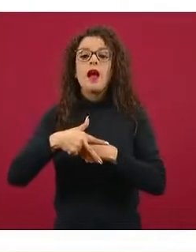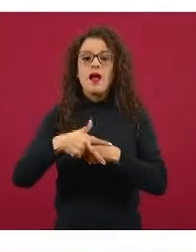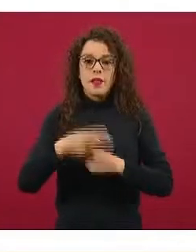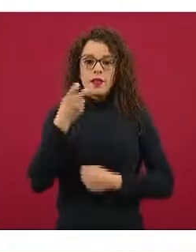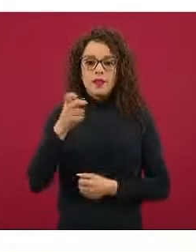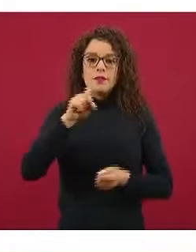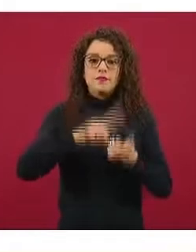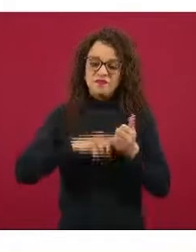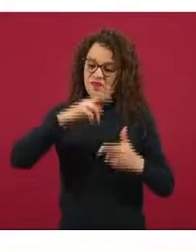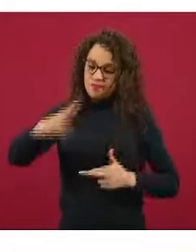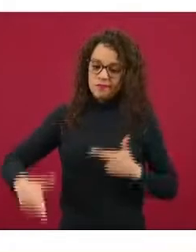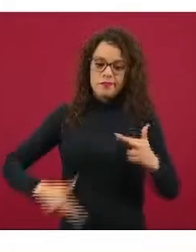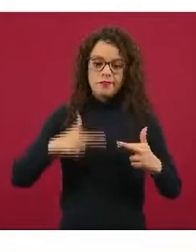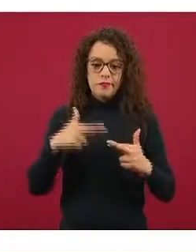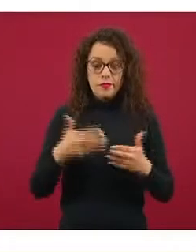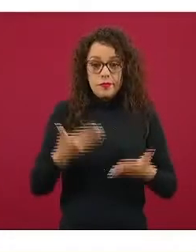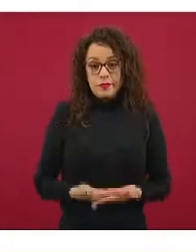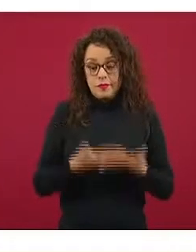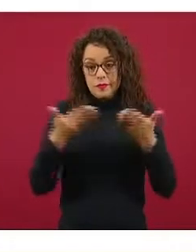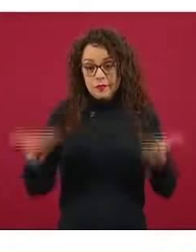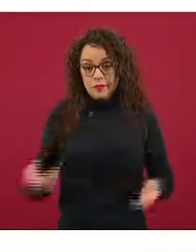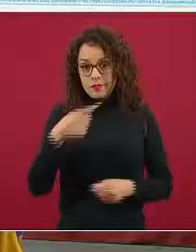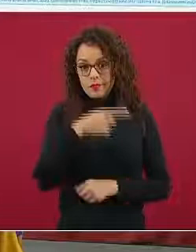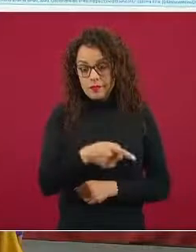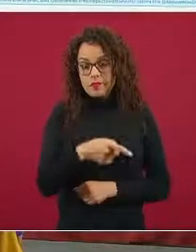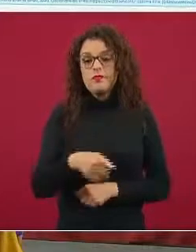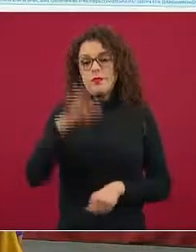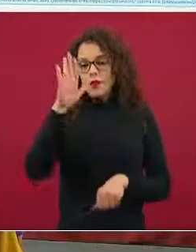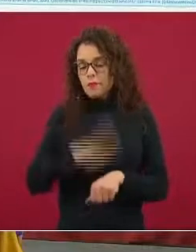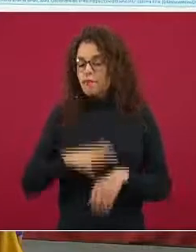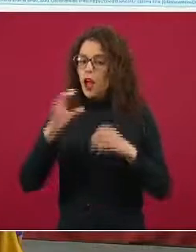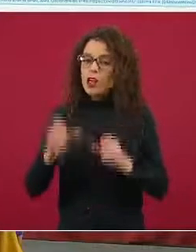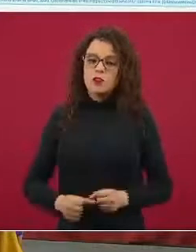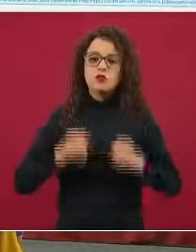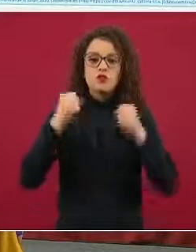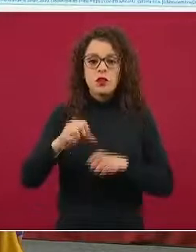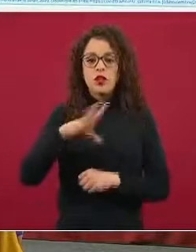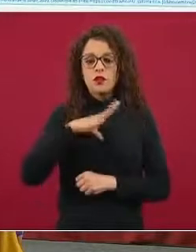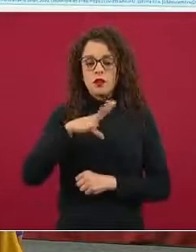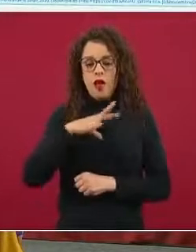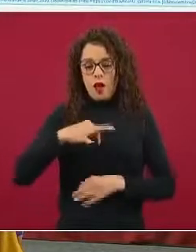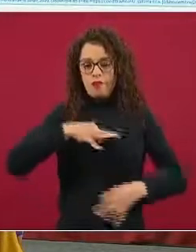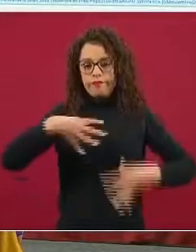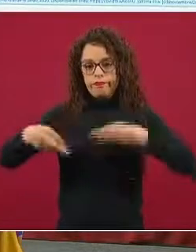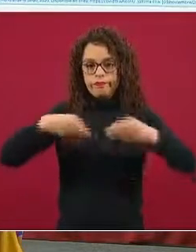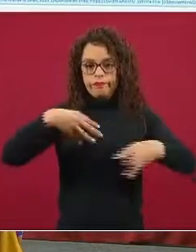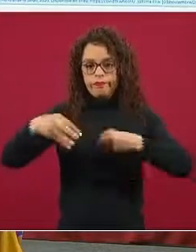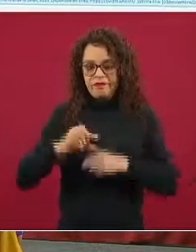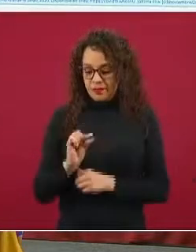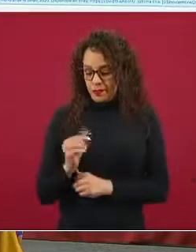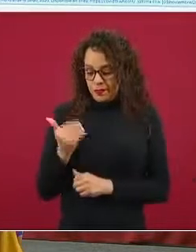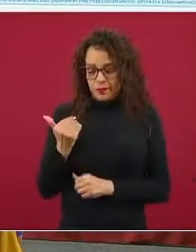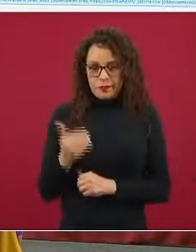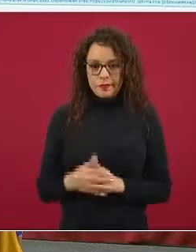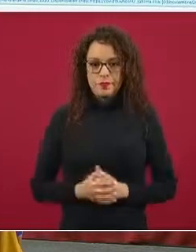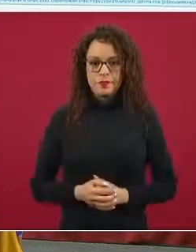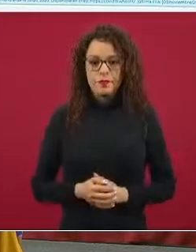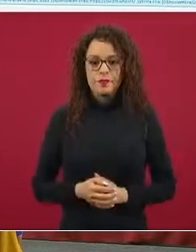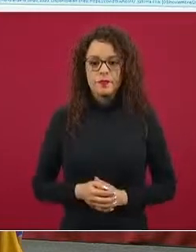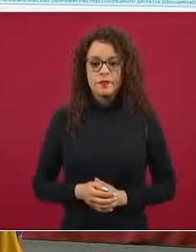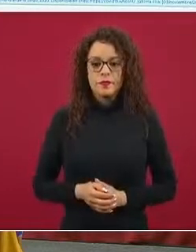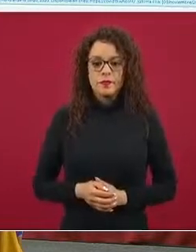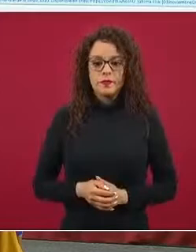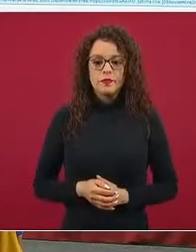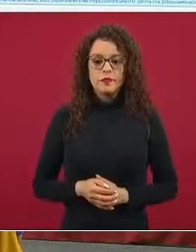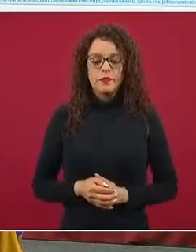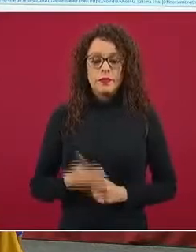región se convierta el día de hoy en la región con la mayor cantidad de casos recientes y cuya magnitud de